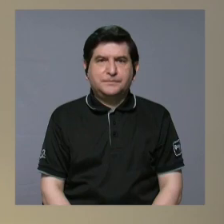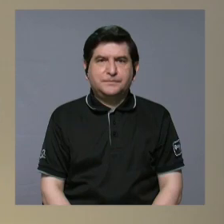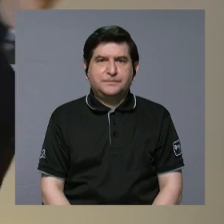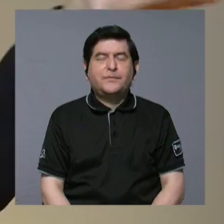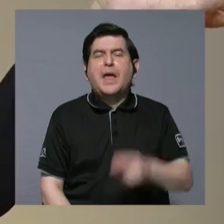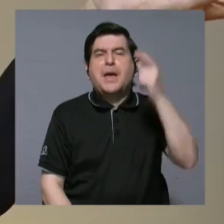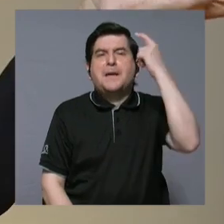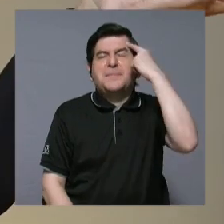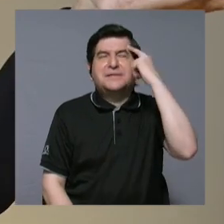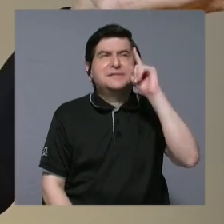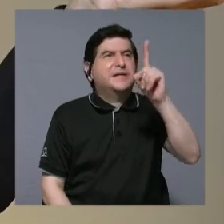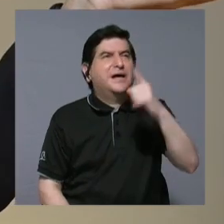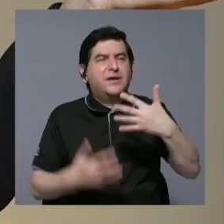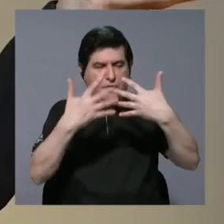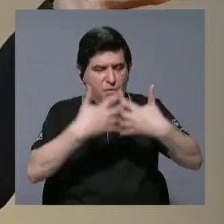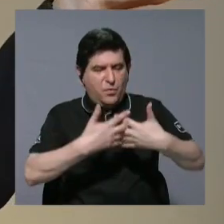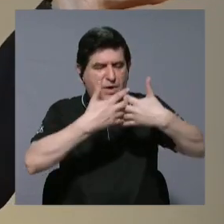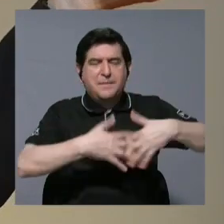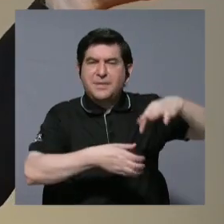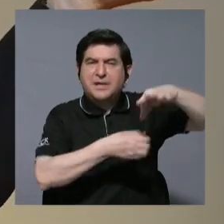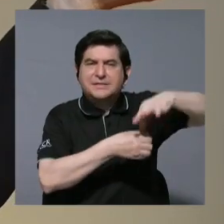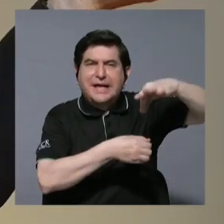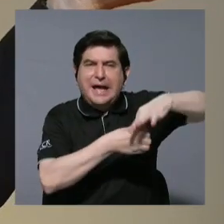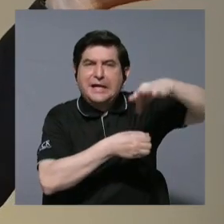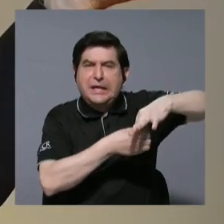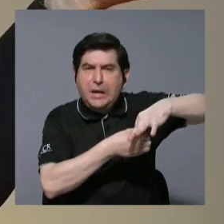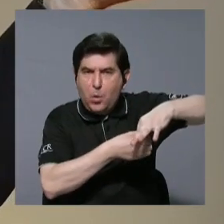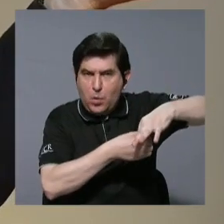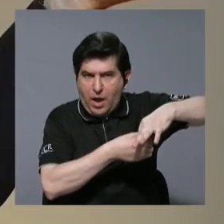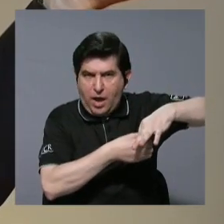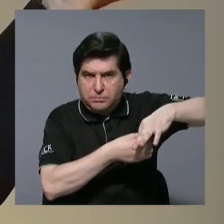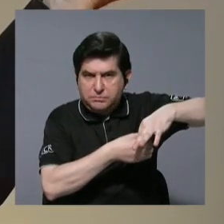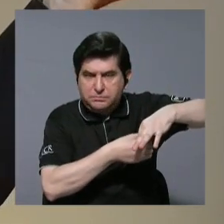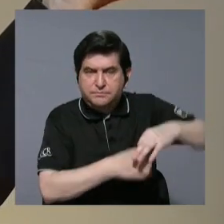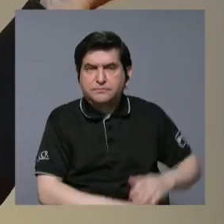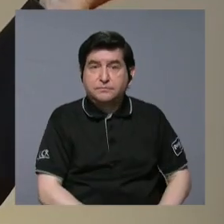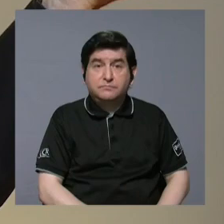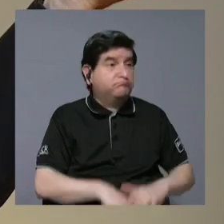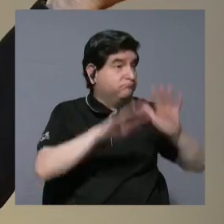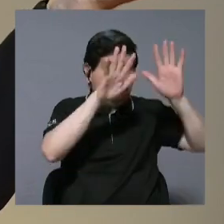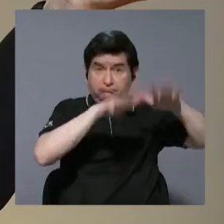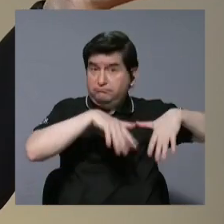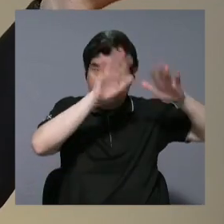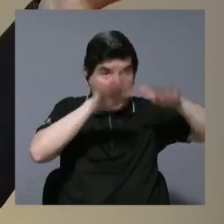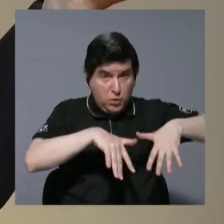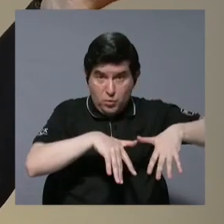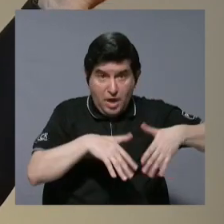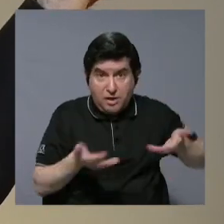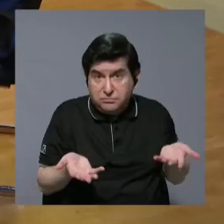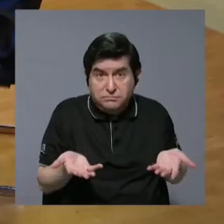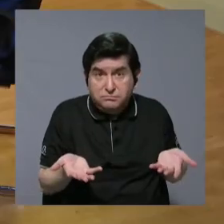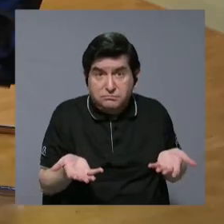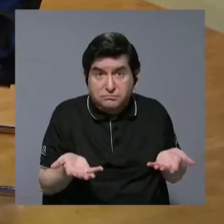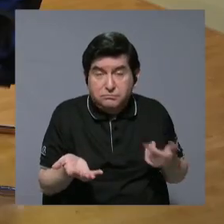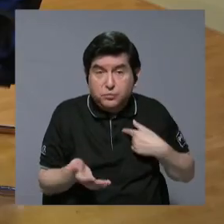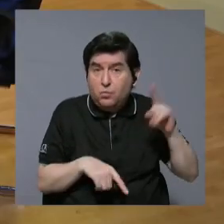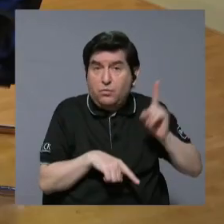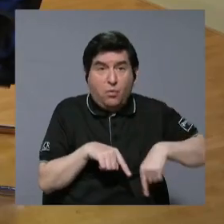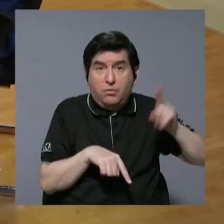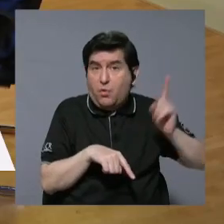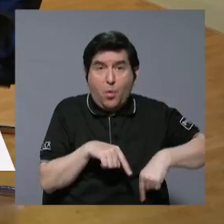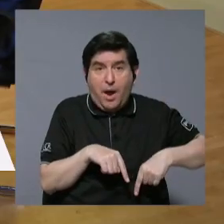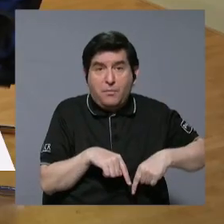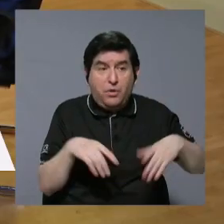empresa agrícola, ¿no? Donde aparentemente, para empezar, si no llueve, uno no